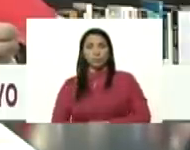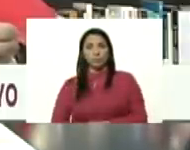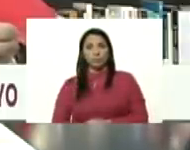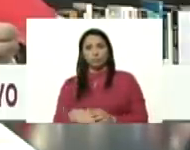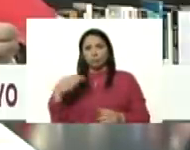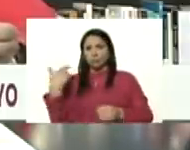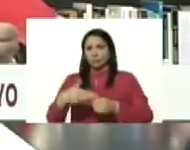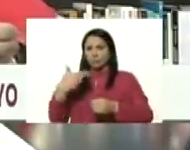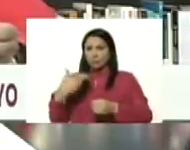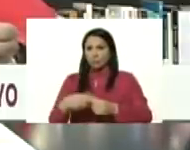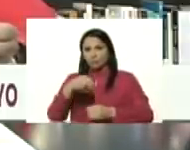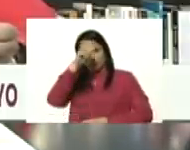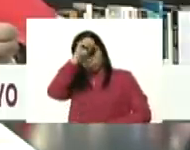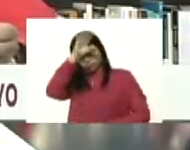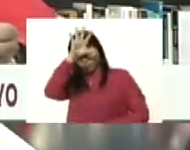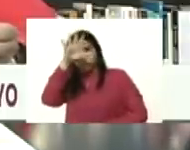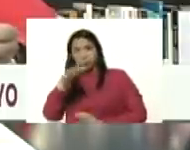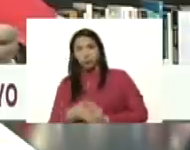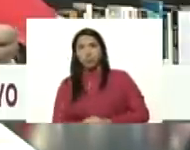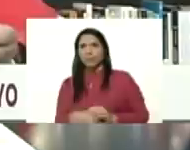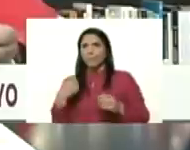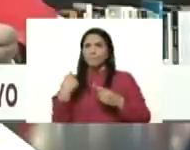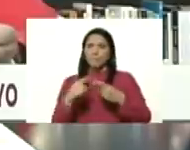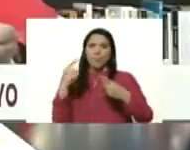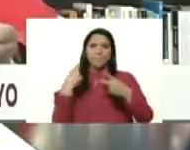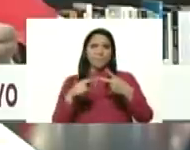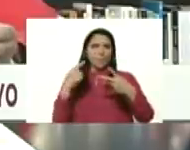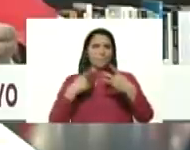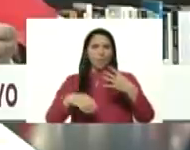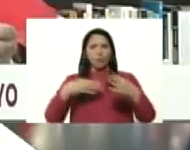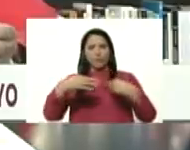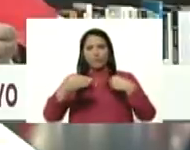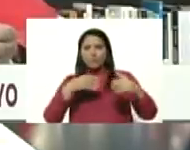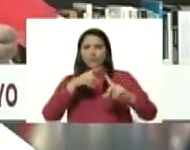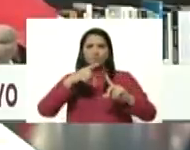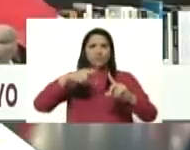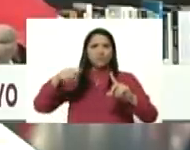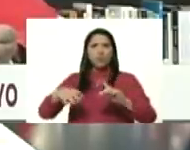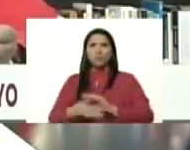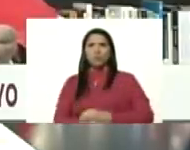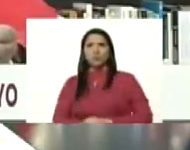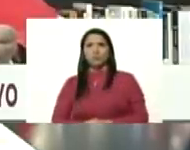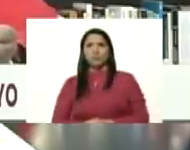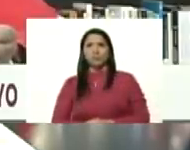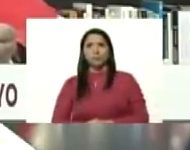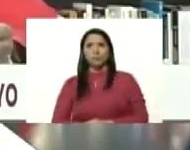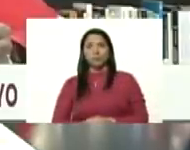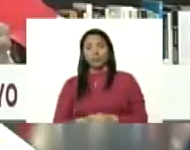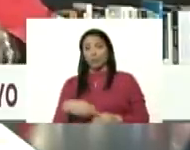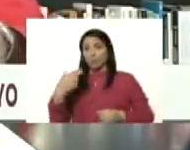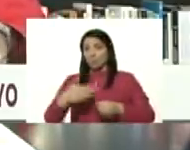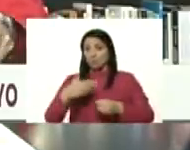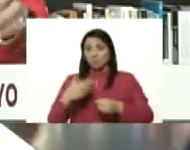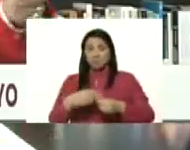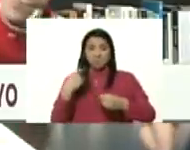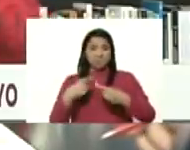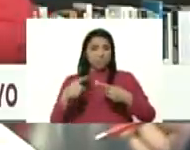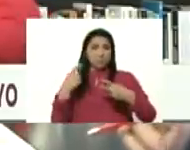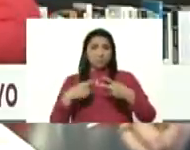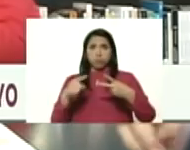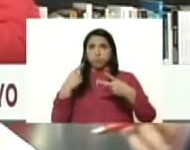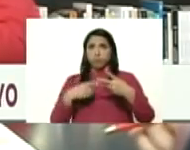Ferrominera, Bricar, Alcaza, Benalún, Carbonorca, Ferrominera, Cabelún,